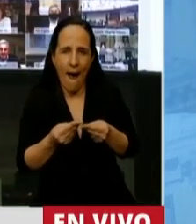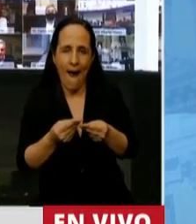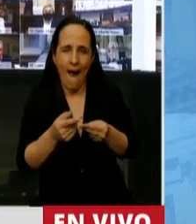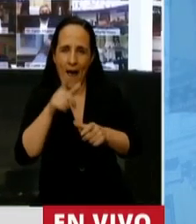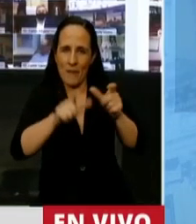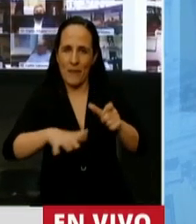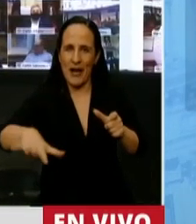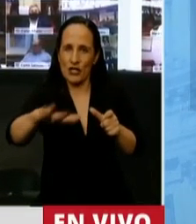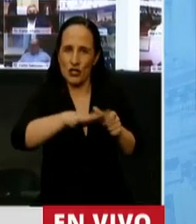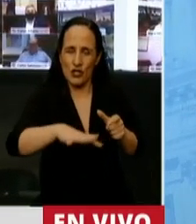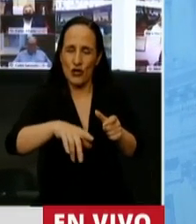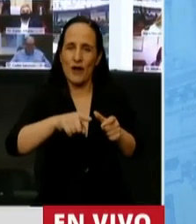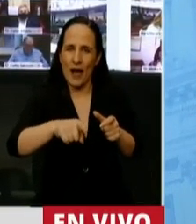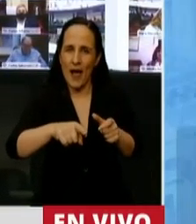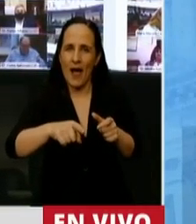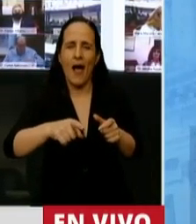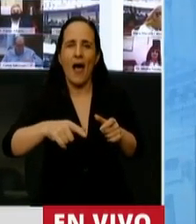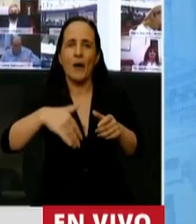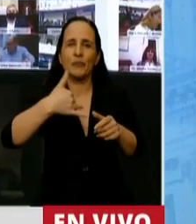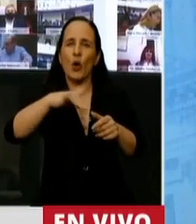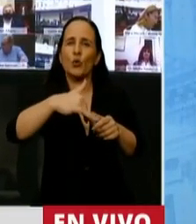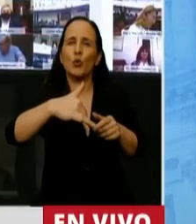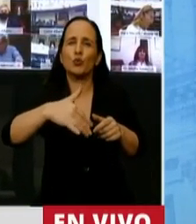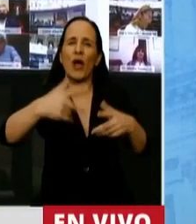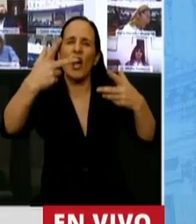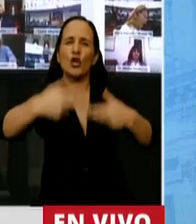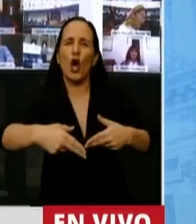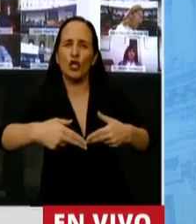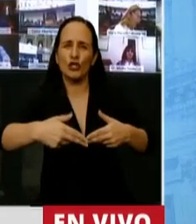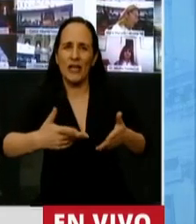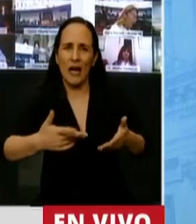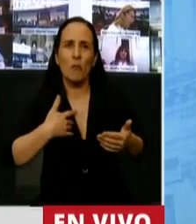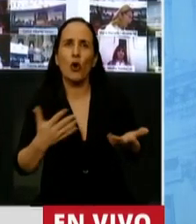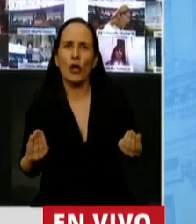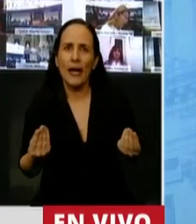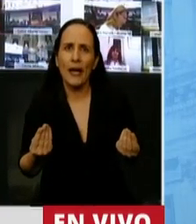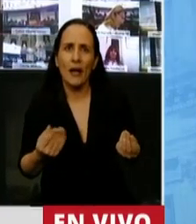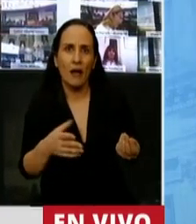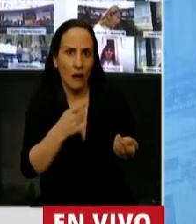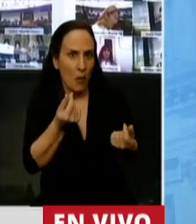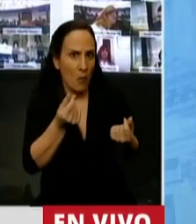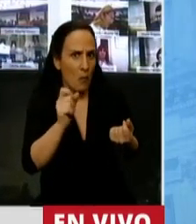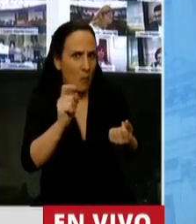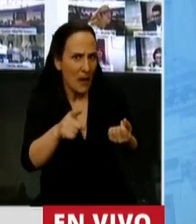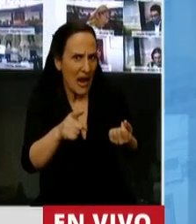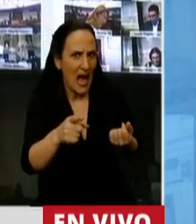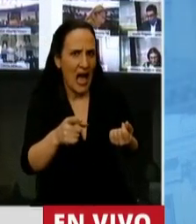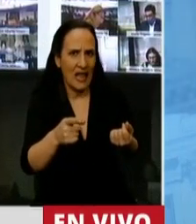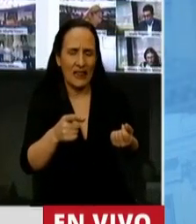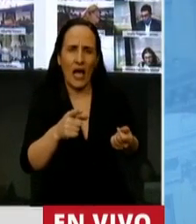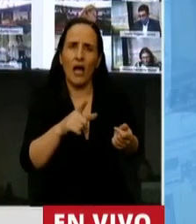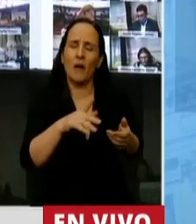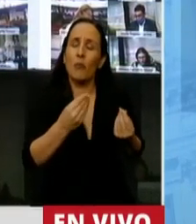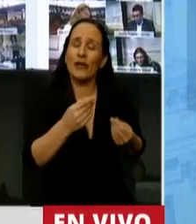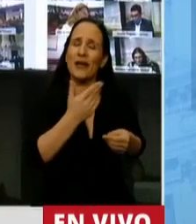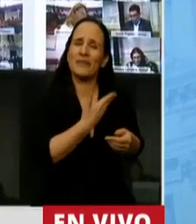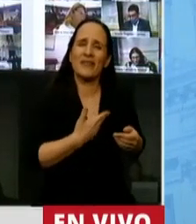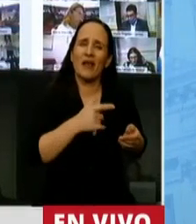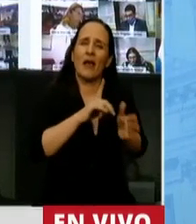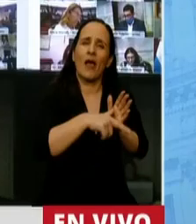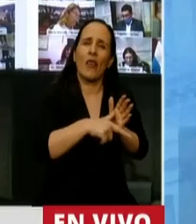colonos a ir a la ruta, a cortar la ruta, porque no le mandaban la platita que él se ganaba, porque tardaban en mandarle los